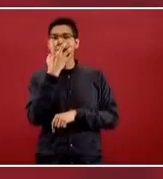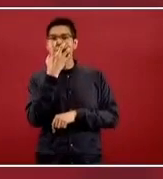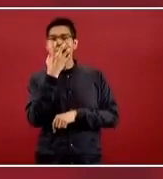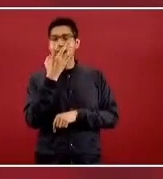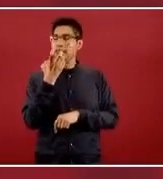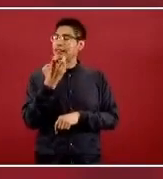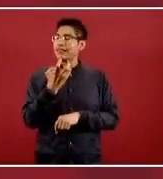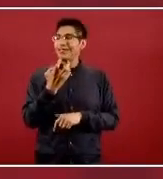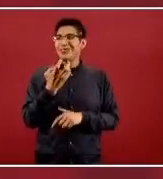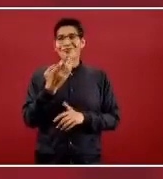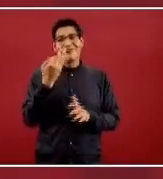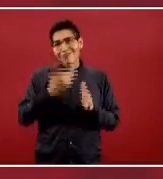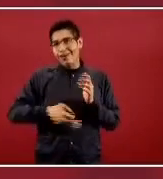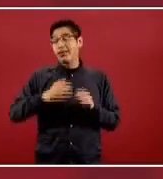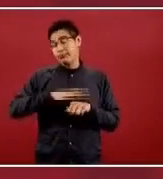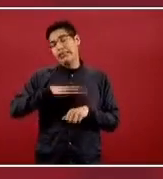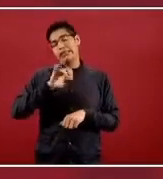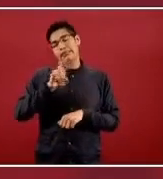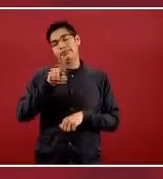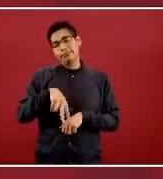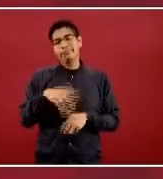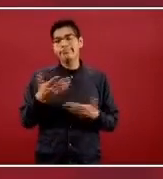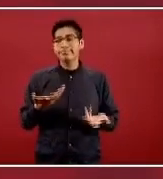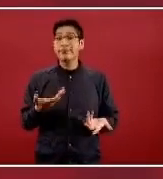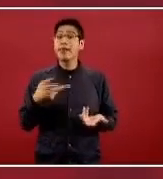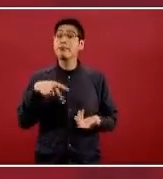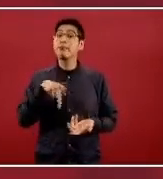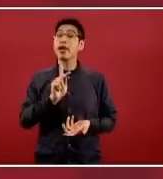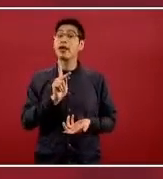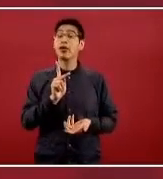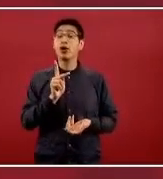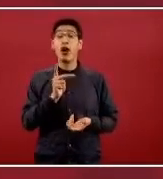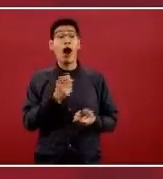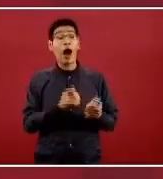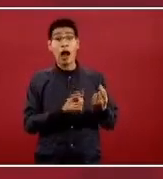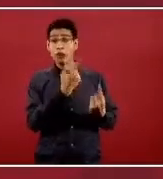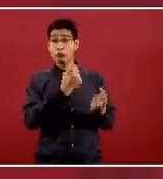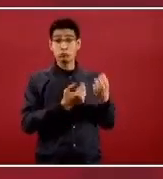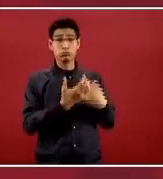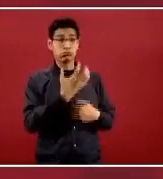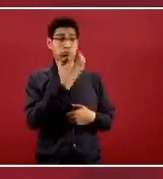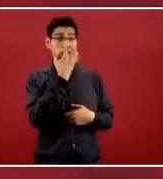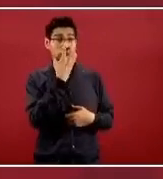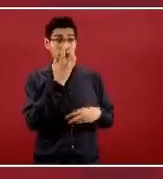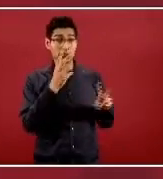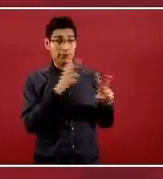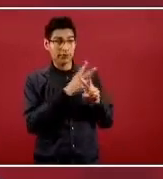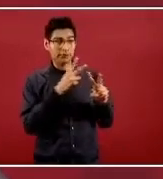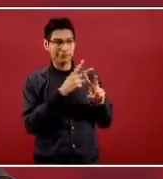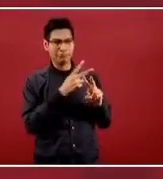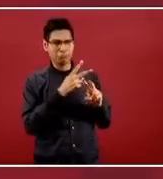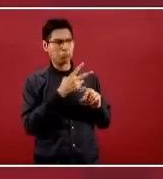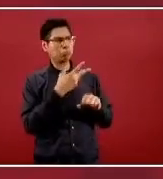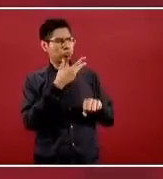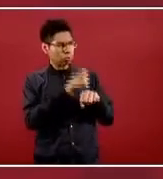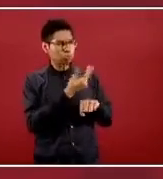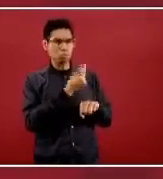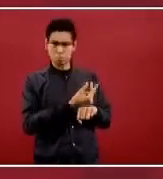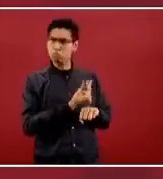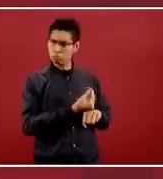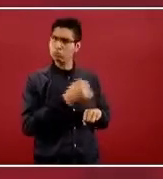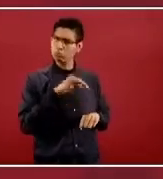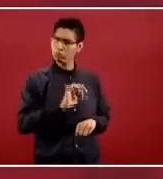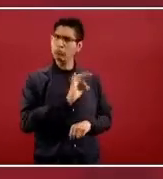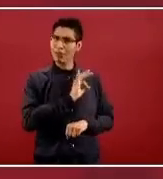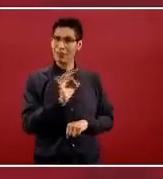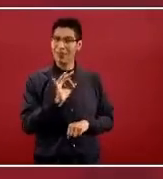y también encontramos la oportunidad de reparar ventiladores. Teníamos ya en el inventario,